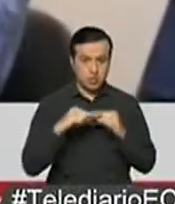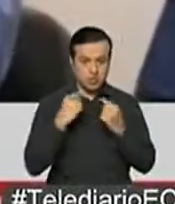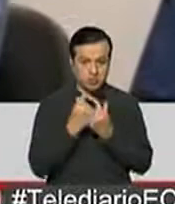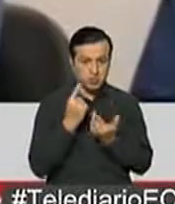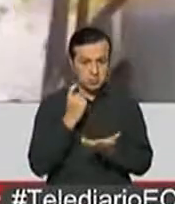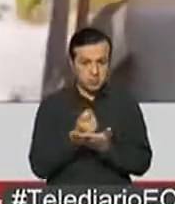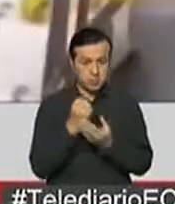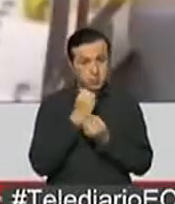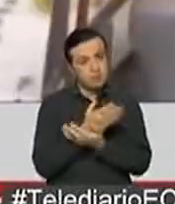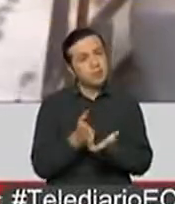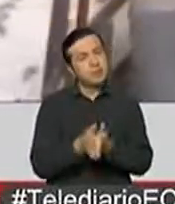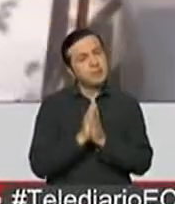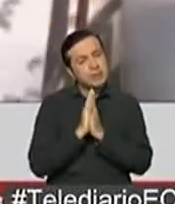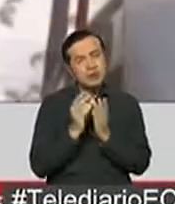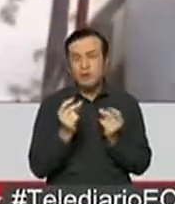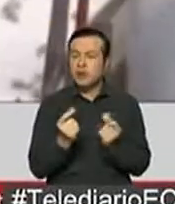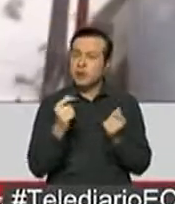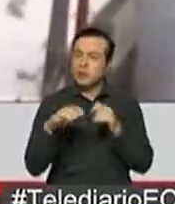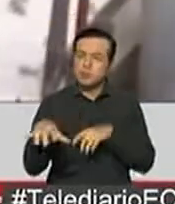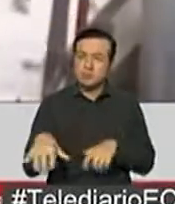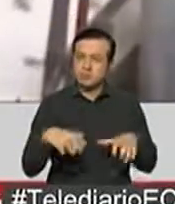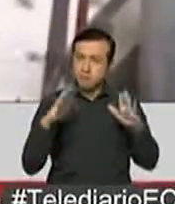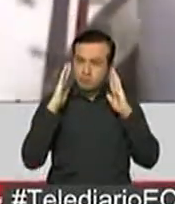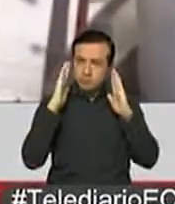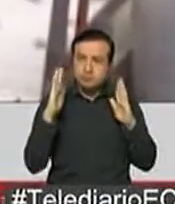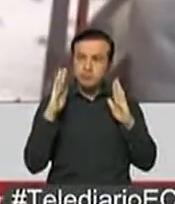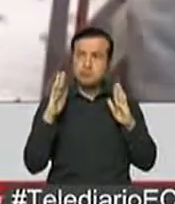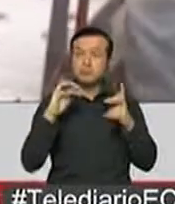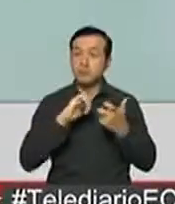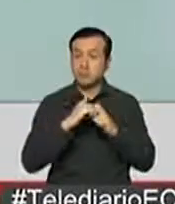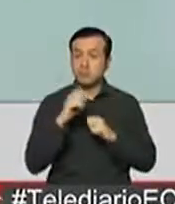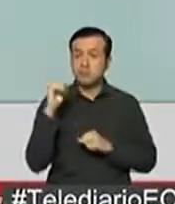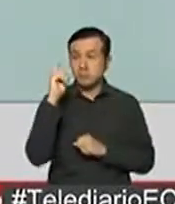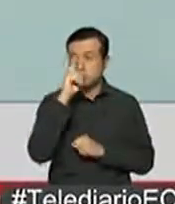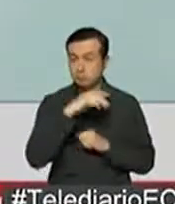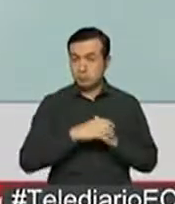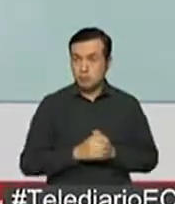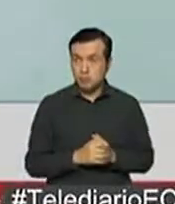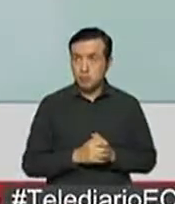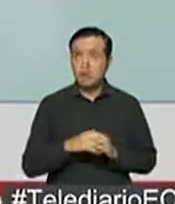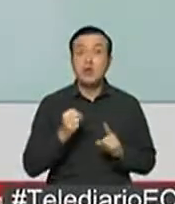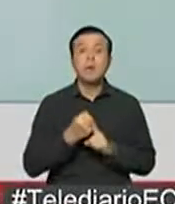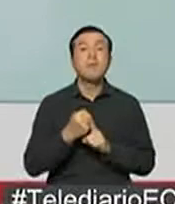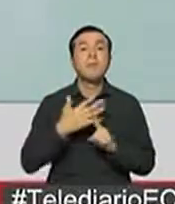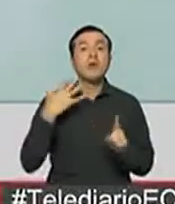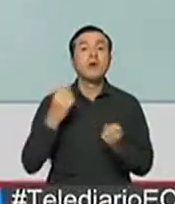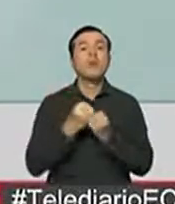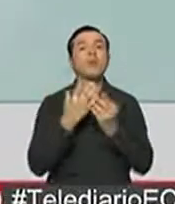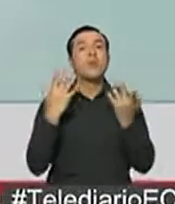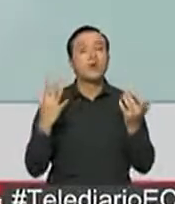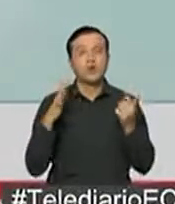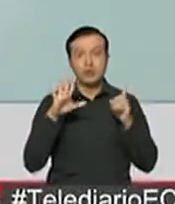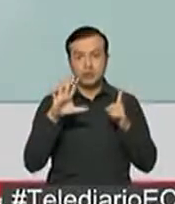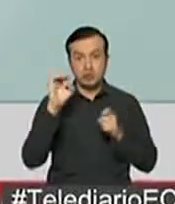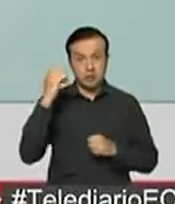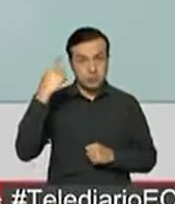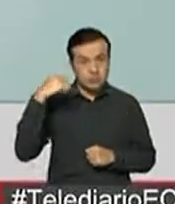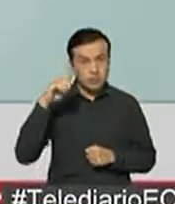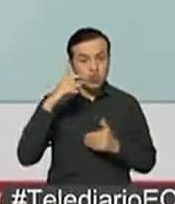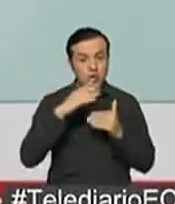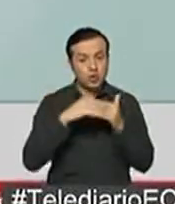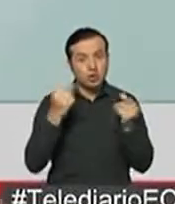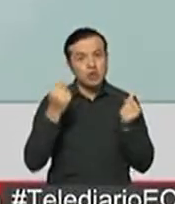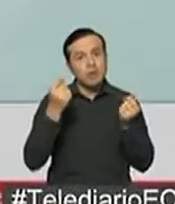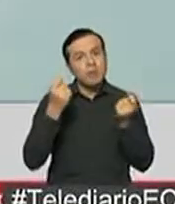pide acciones pues considera que se encuentran en crisis significa un impacto de 60 millones de dólares que le resta competitividad